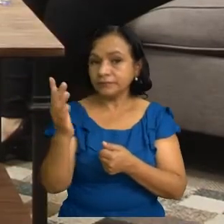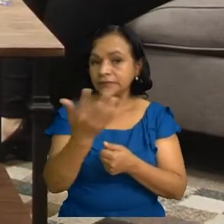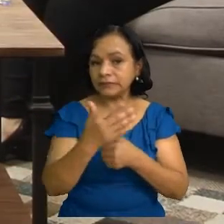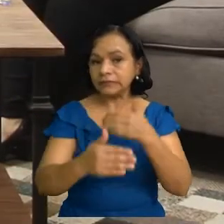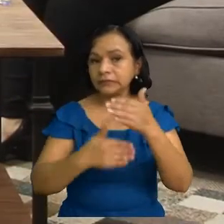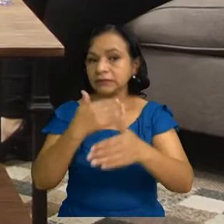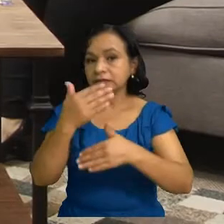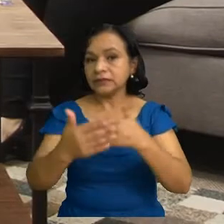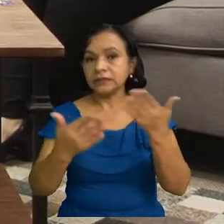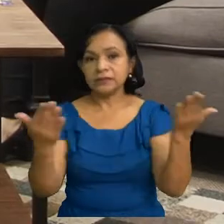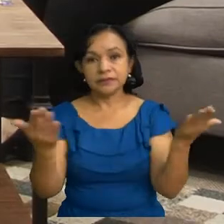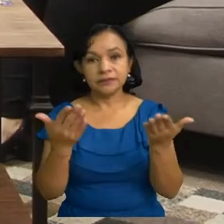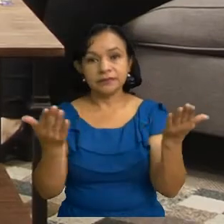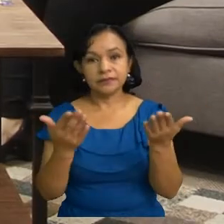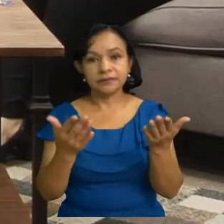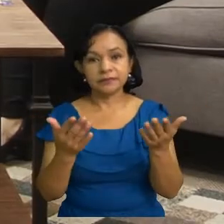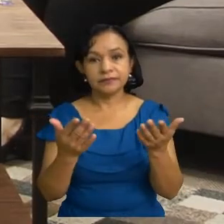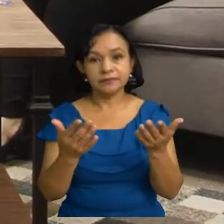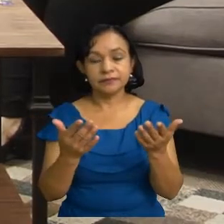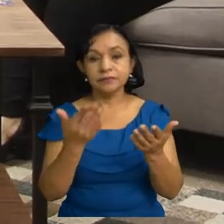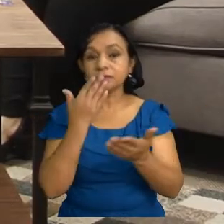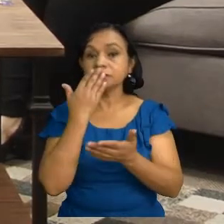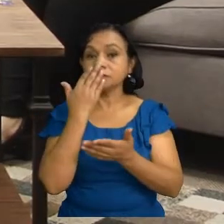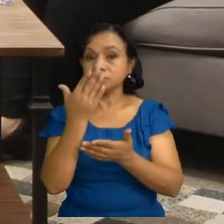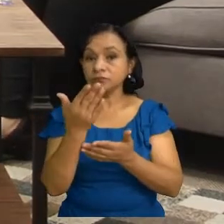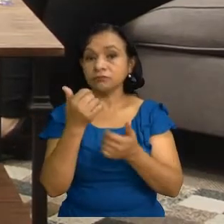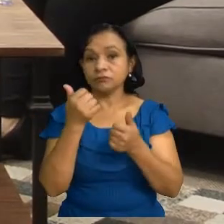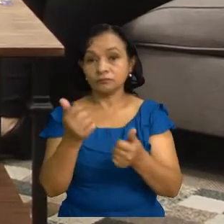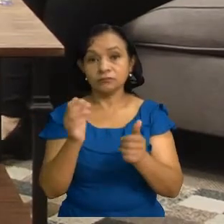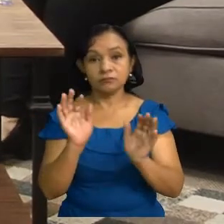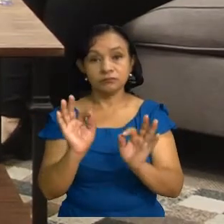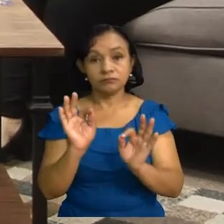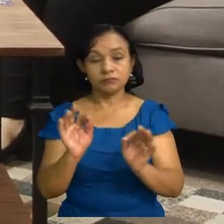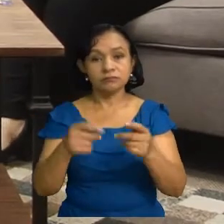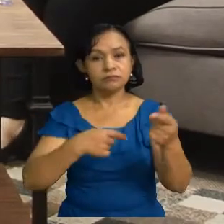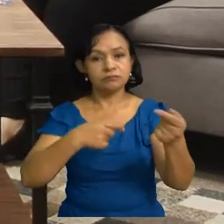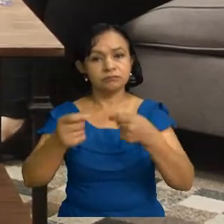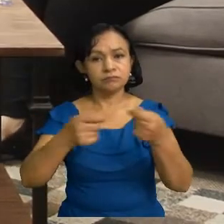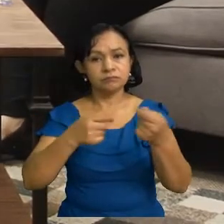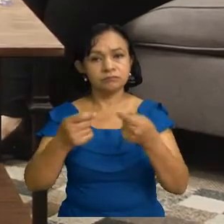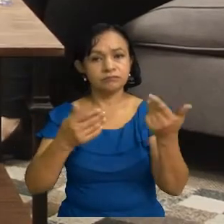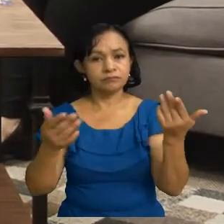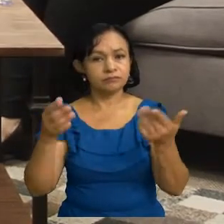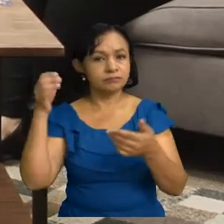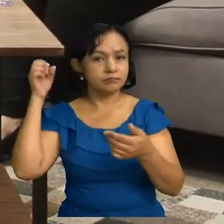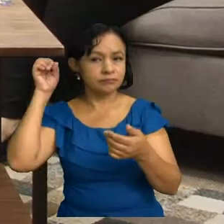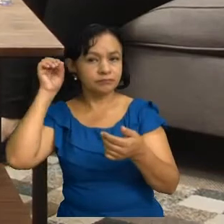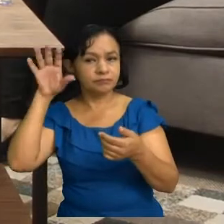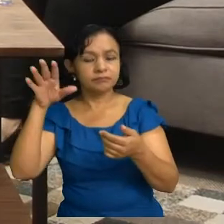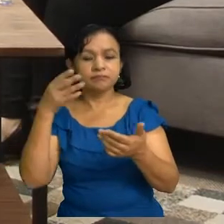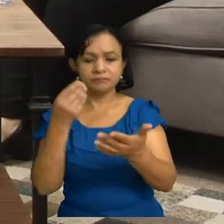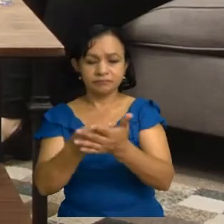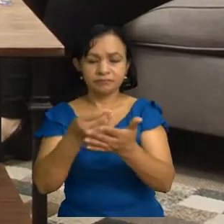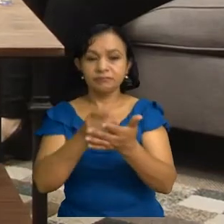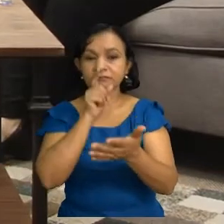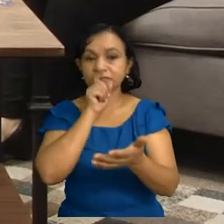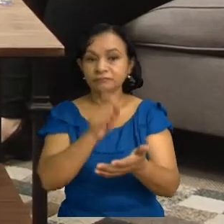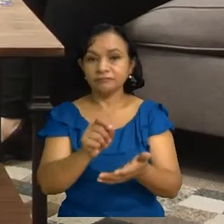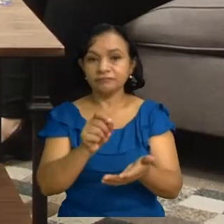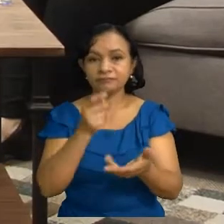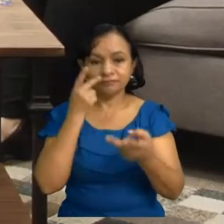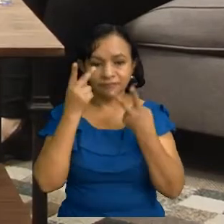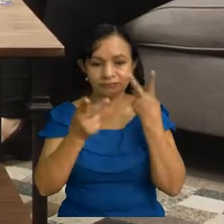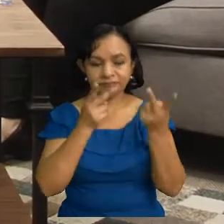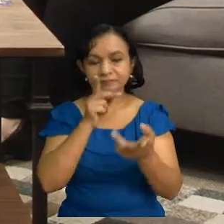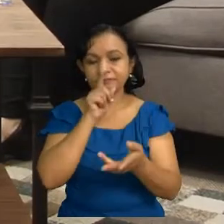claro verdad pero es un producto de calidad inclusive de exportación y el turista se lo lleva claro el visitante